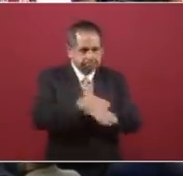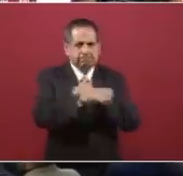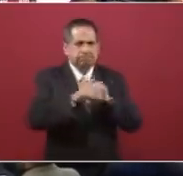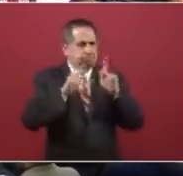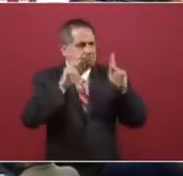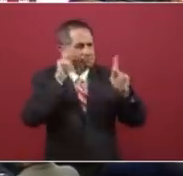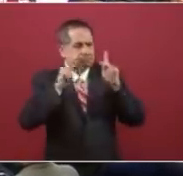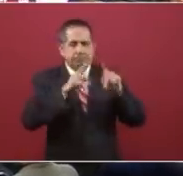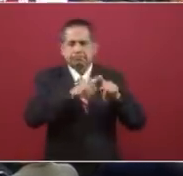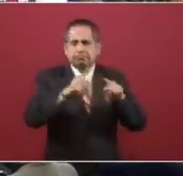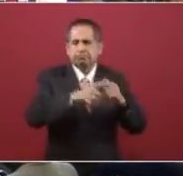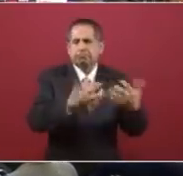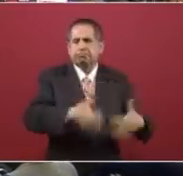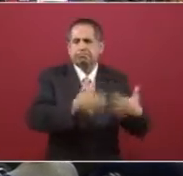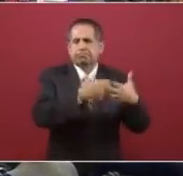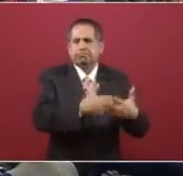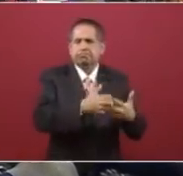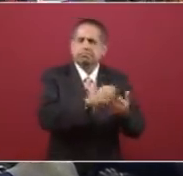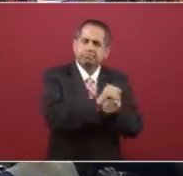a las refinerías